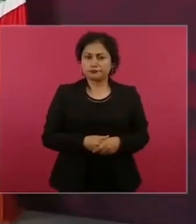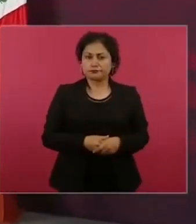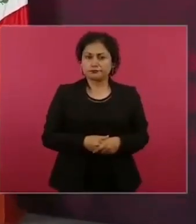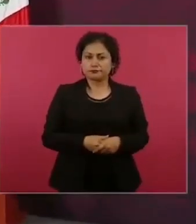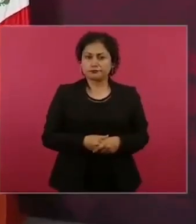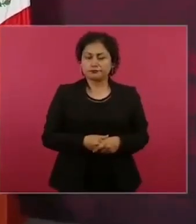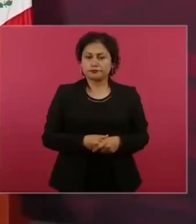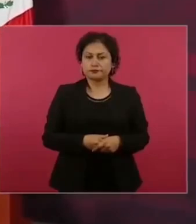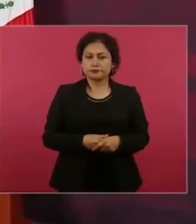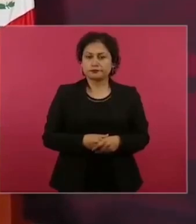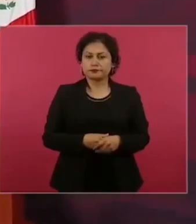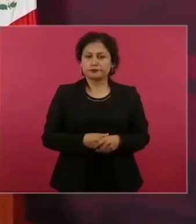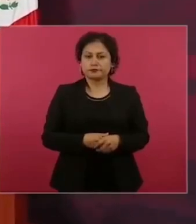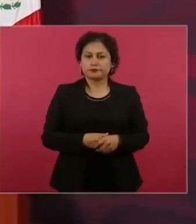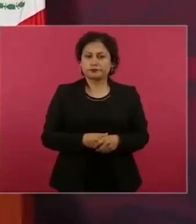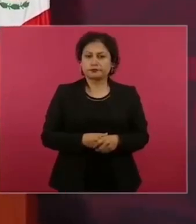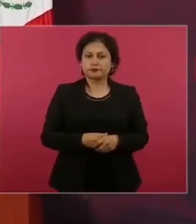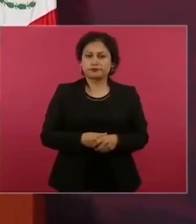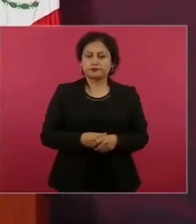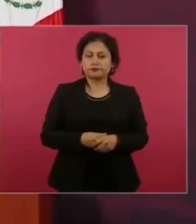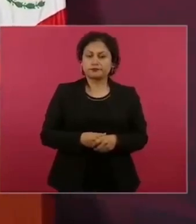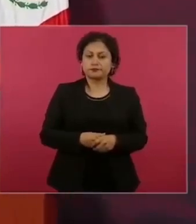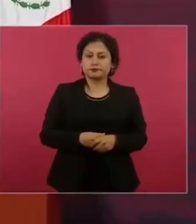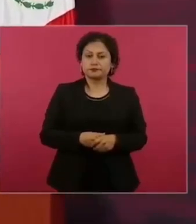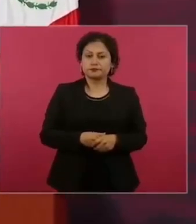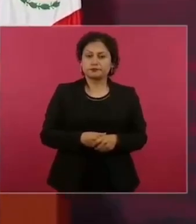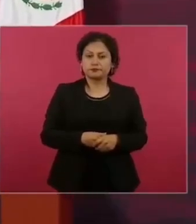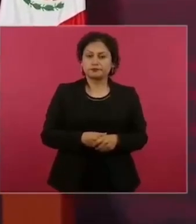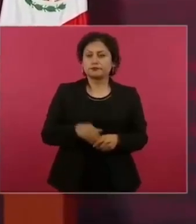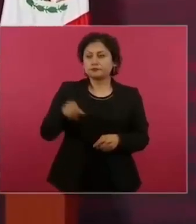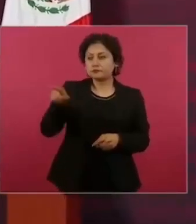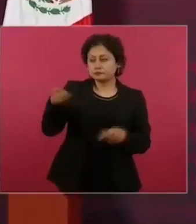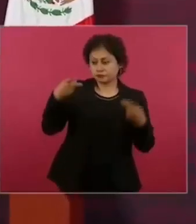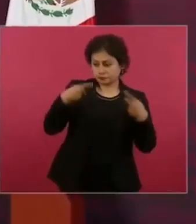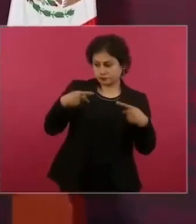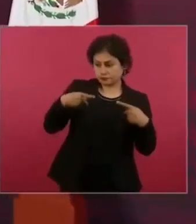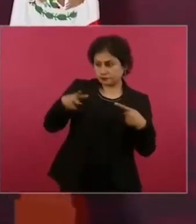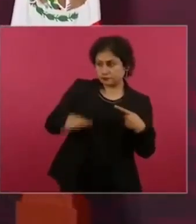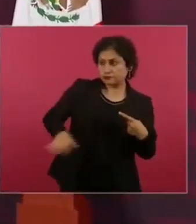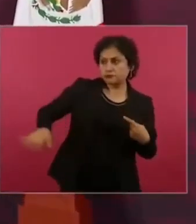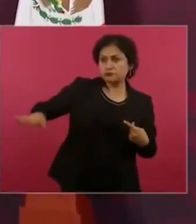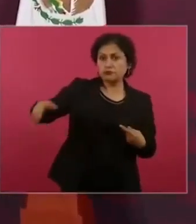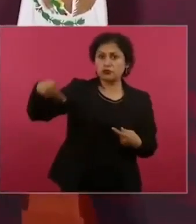que le tiene amor al pueblo